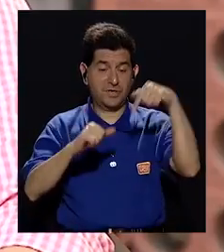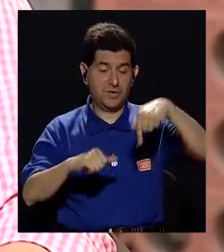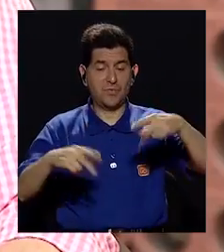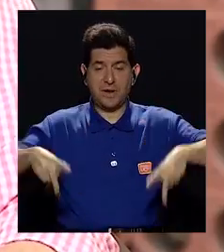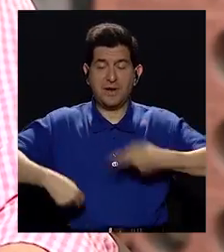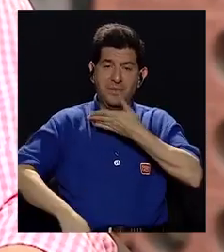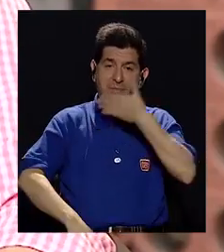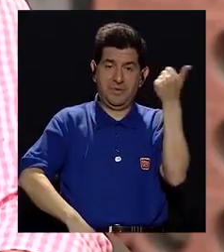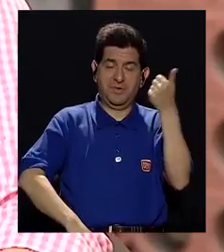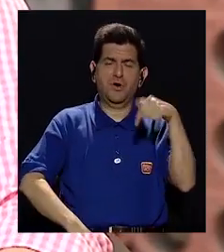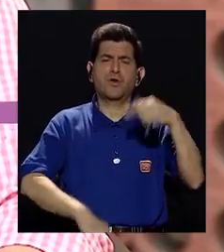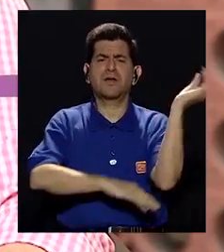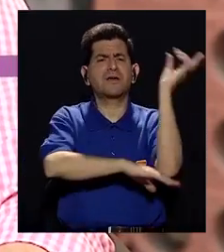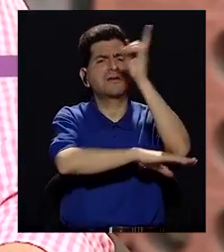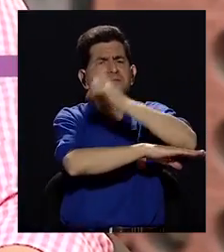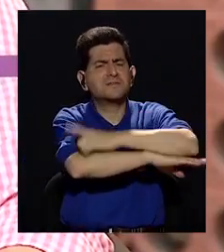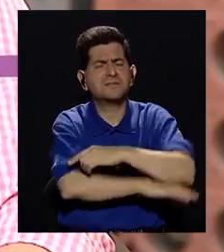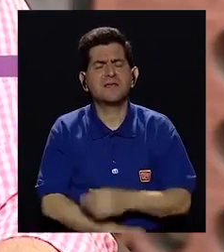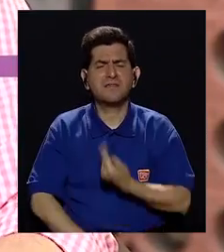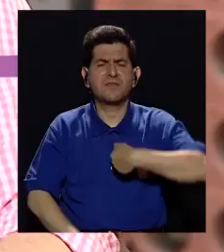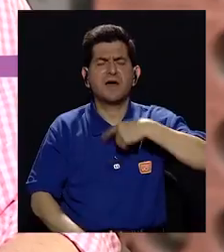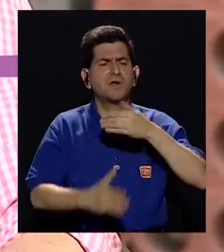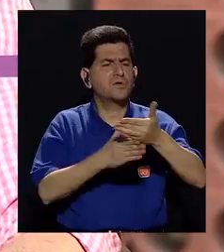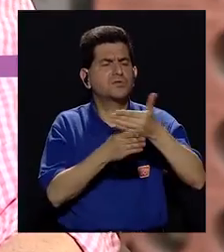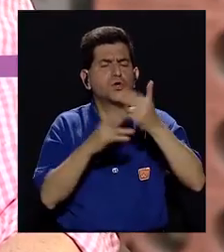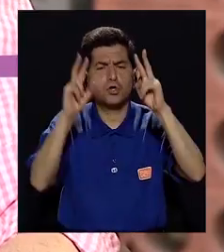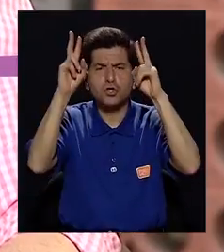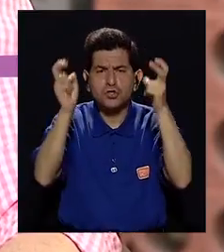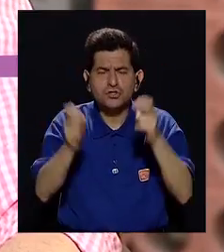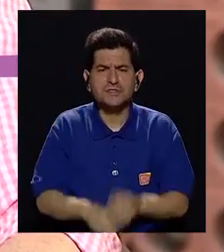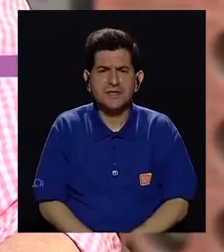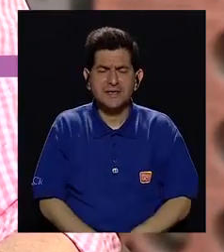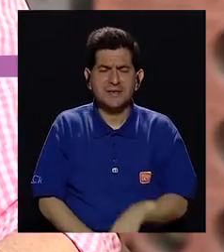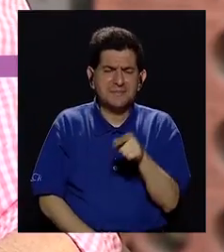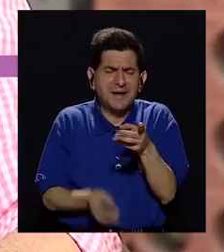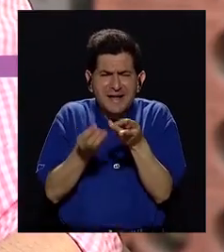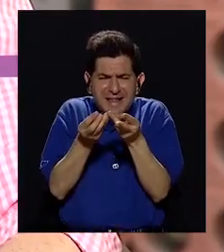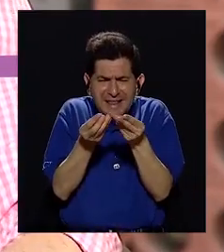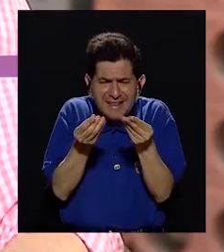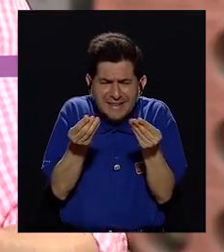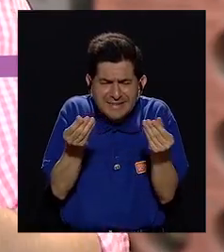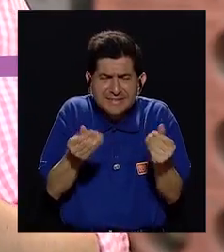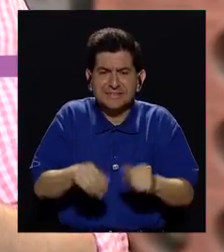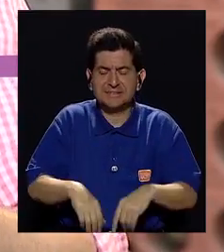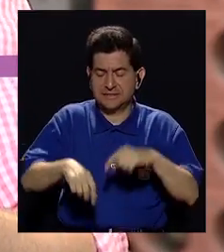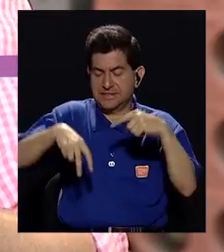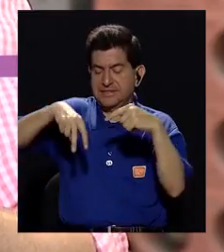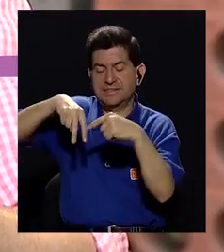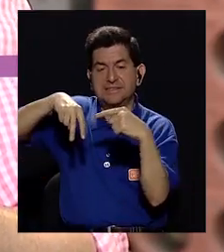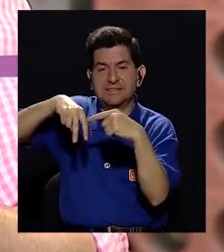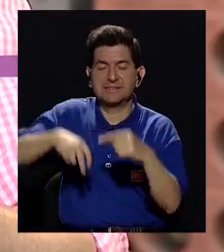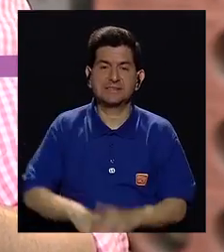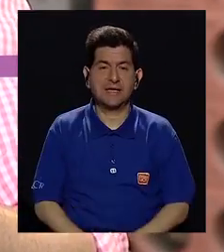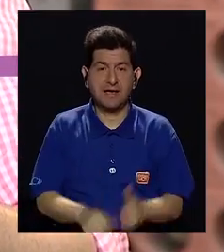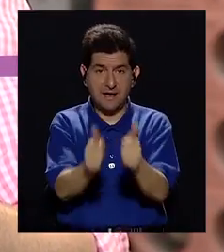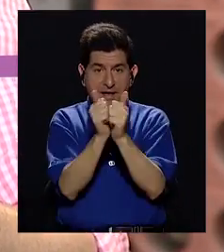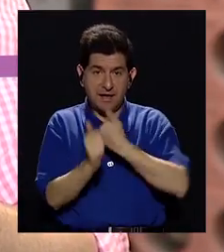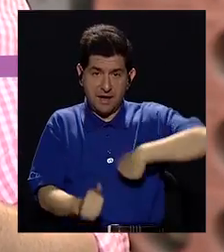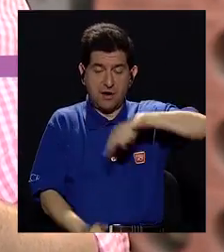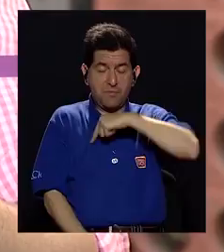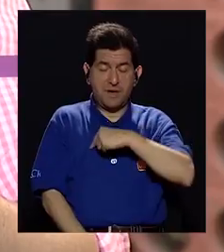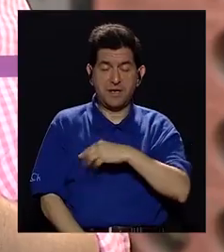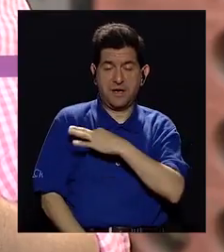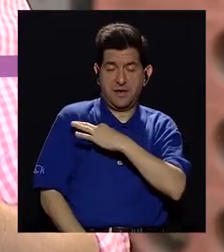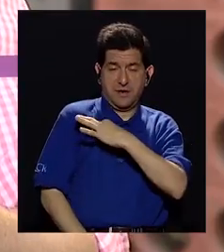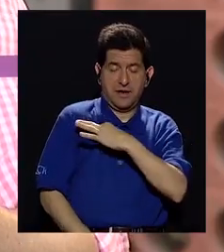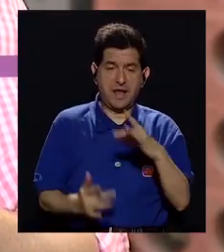Continuamos, somos Vivir Mejor y el día de hoy les estamos compartiendo el tema de el desgaste en las rodillas, para lo cual nos acompaña